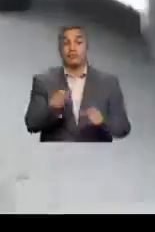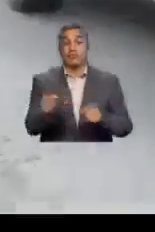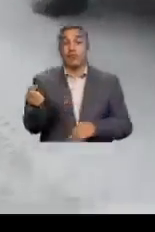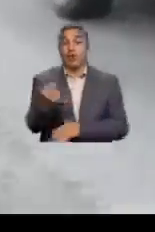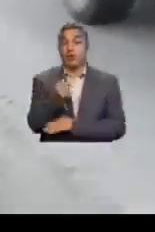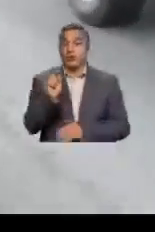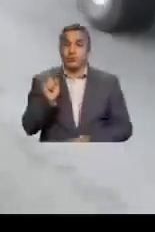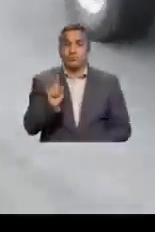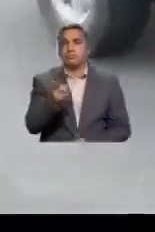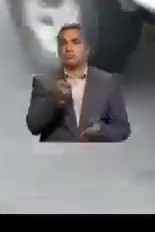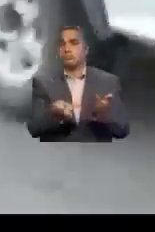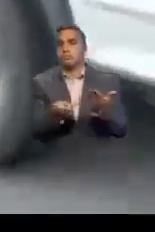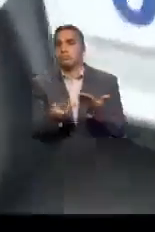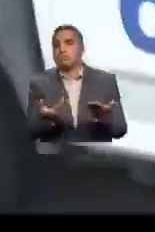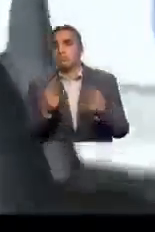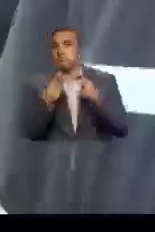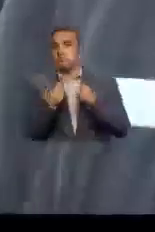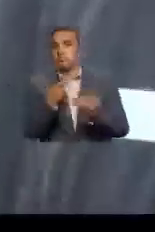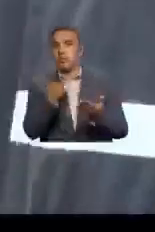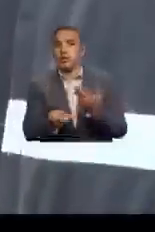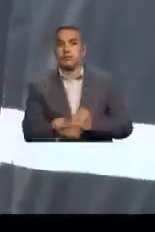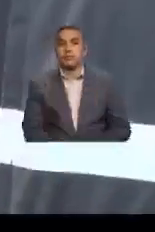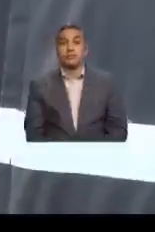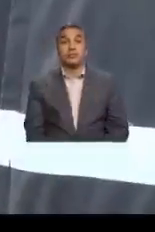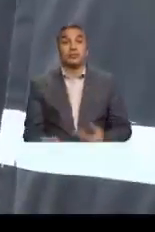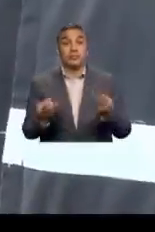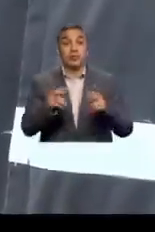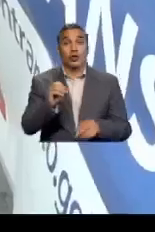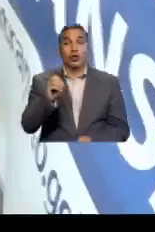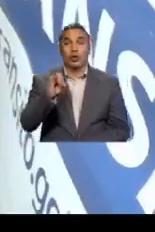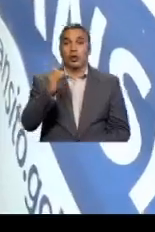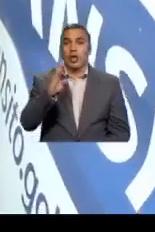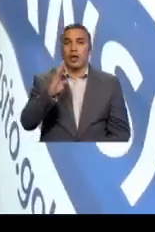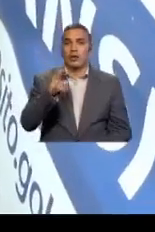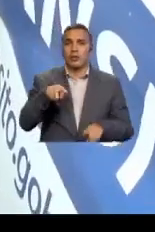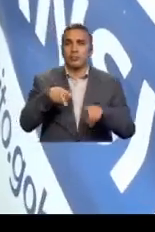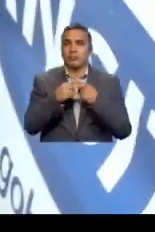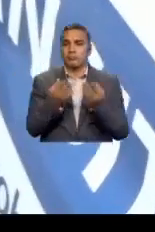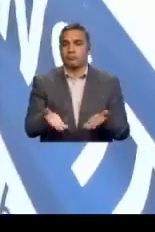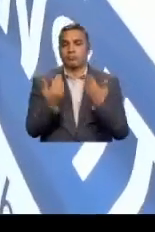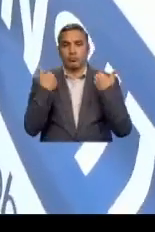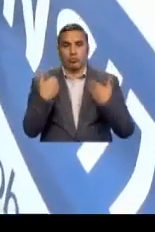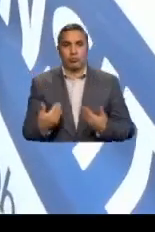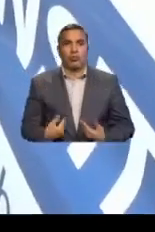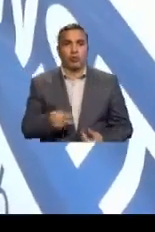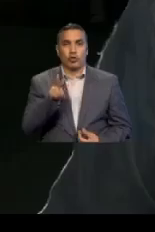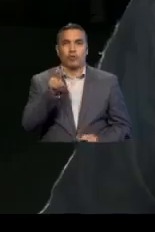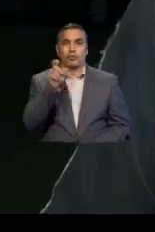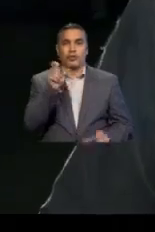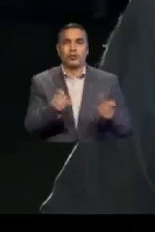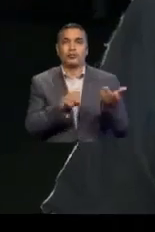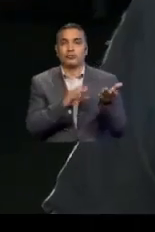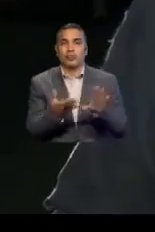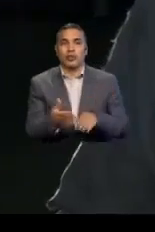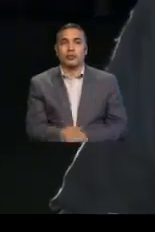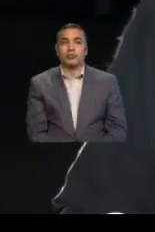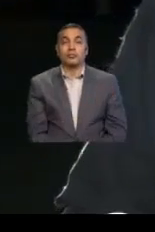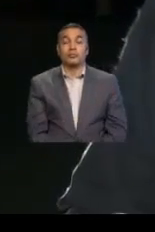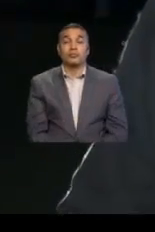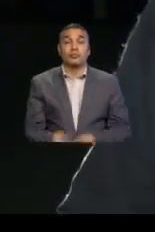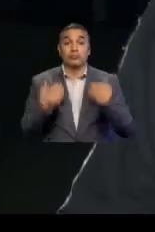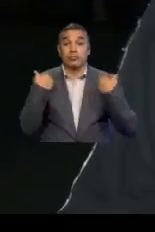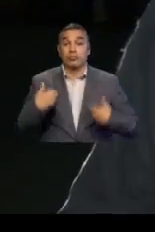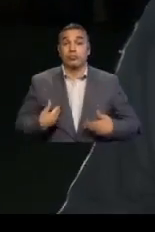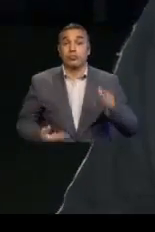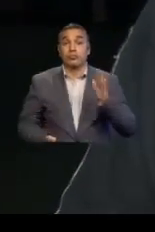Los peritos de la Oficina de Investigación y Accidentes de Tránsito, OIAT, realizaron el levantamiento de los dos cadáveres. Los cuerpos fueron trasladados